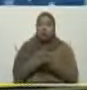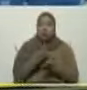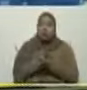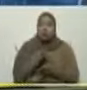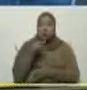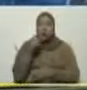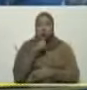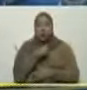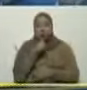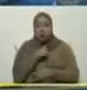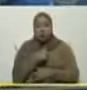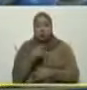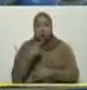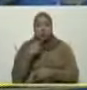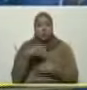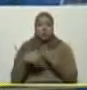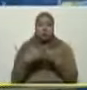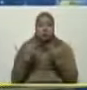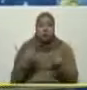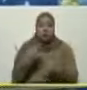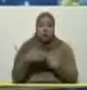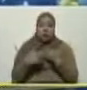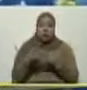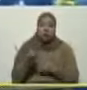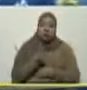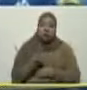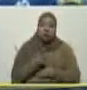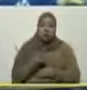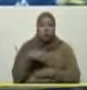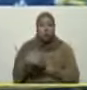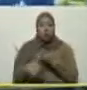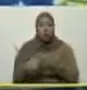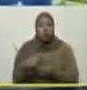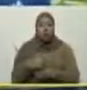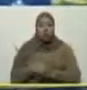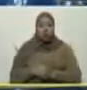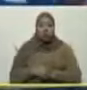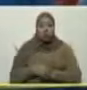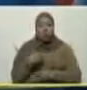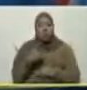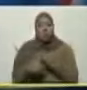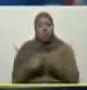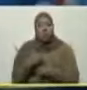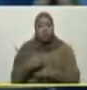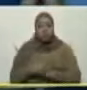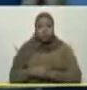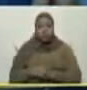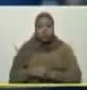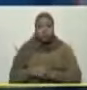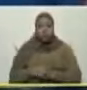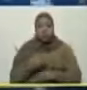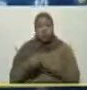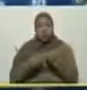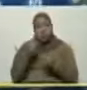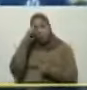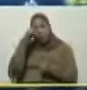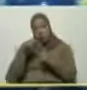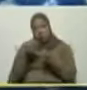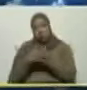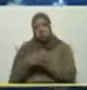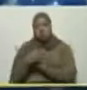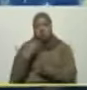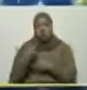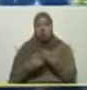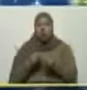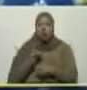paciencia con manos firme y paso a paso poco a poco lo hemos ido logrando y lo que